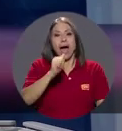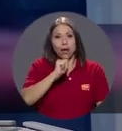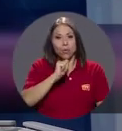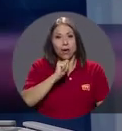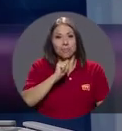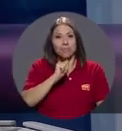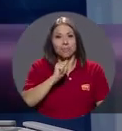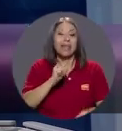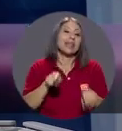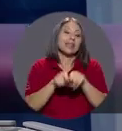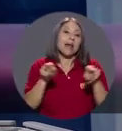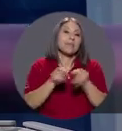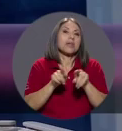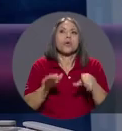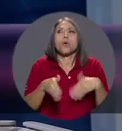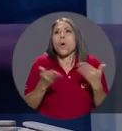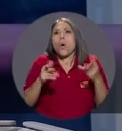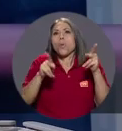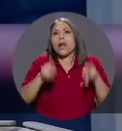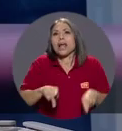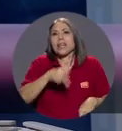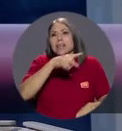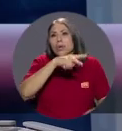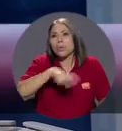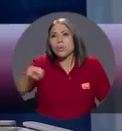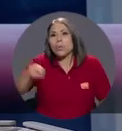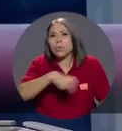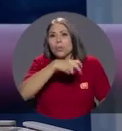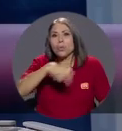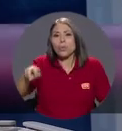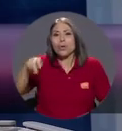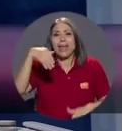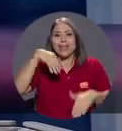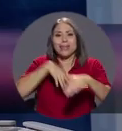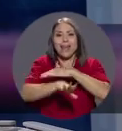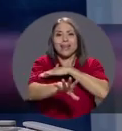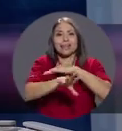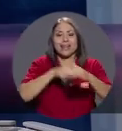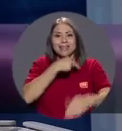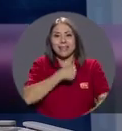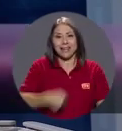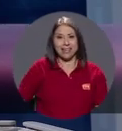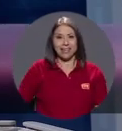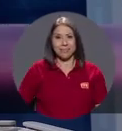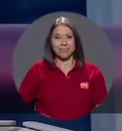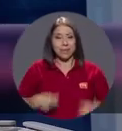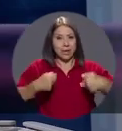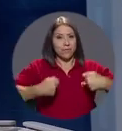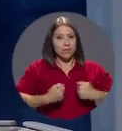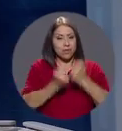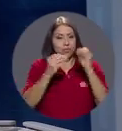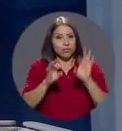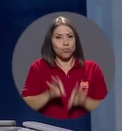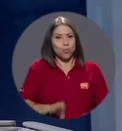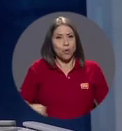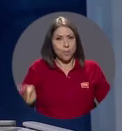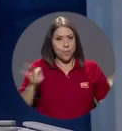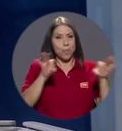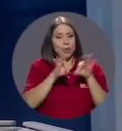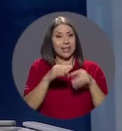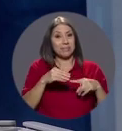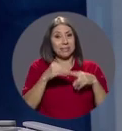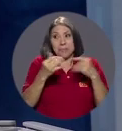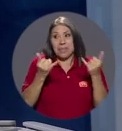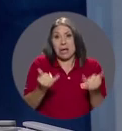acceso, la movilidad de la gente para entrar y salir de Heredia. Retos muy importantes, sobre todo